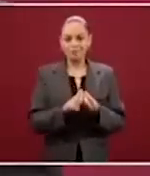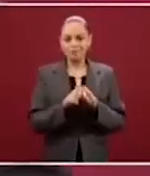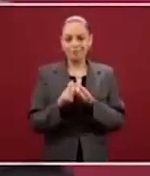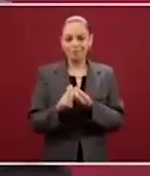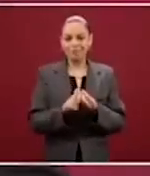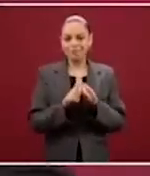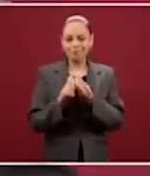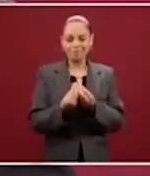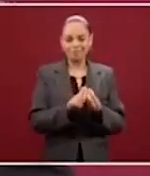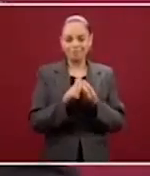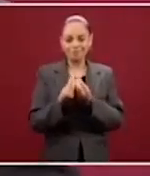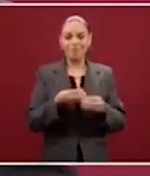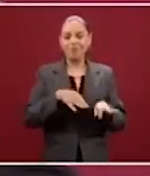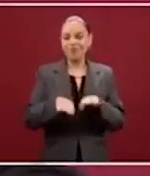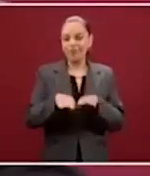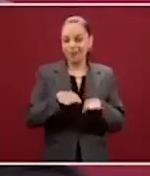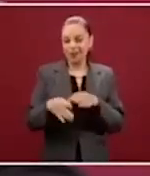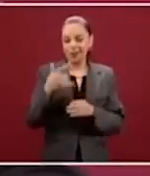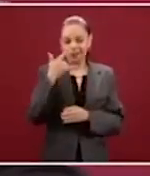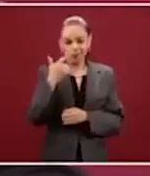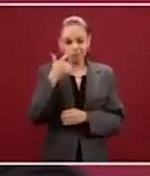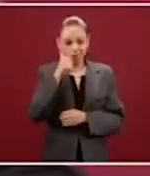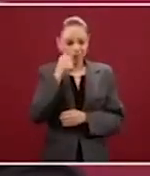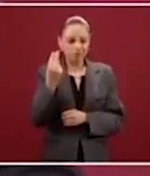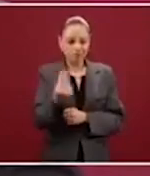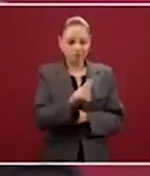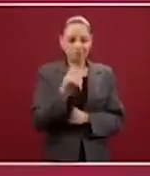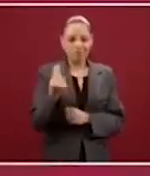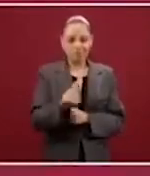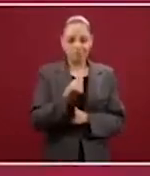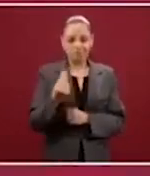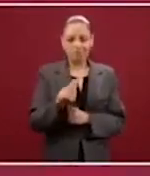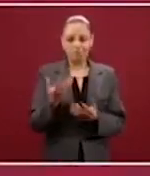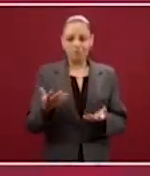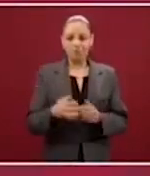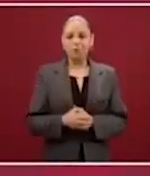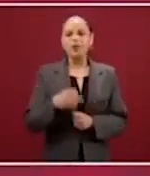recorriendo y trabajando como siempre, y le decían, oye, Chuy,